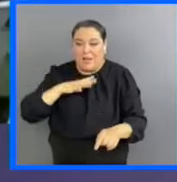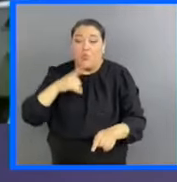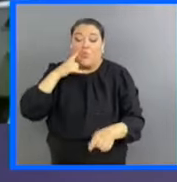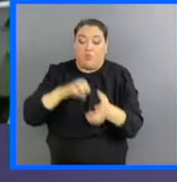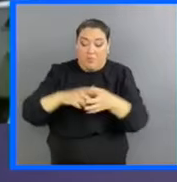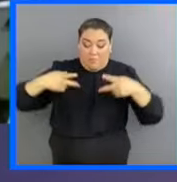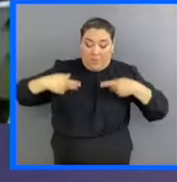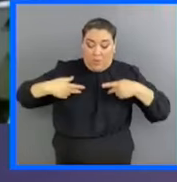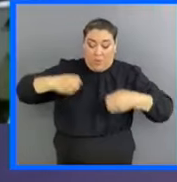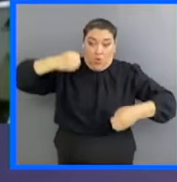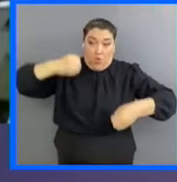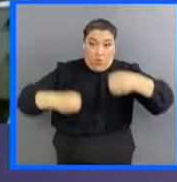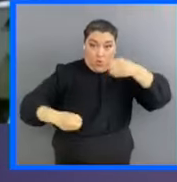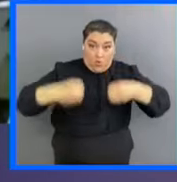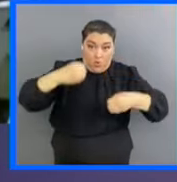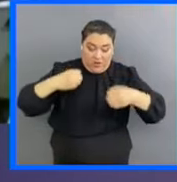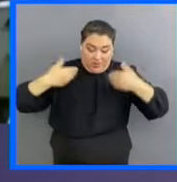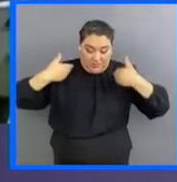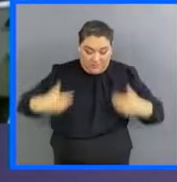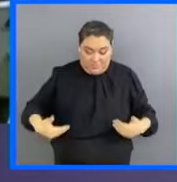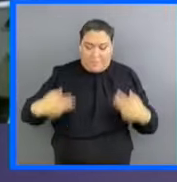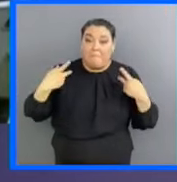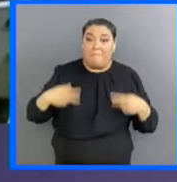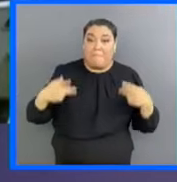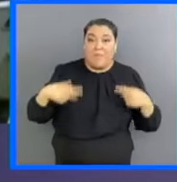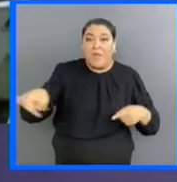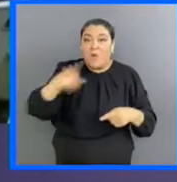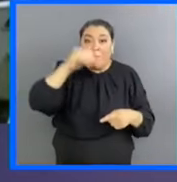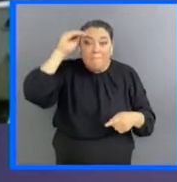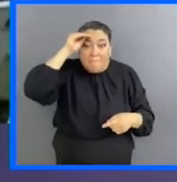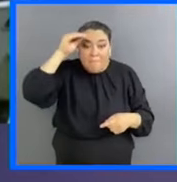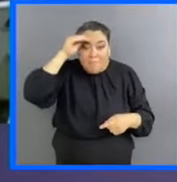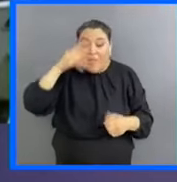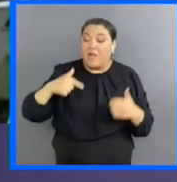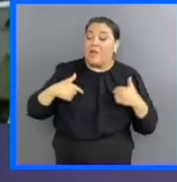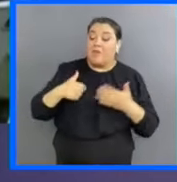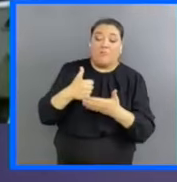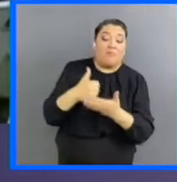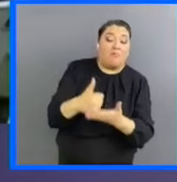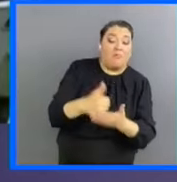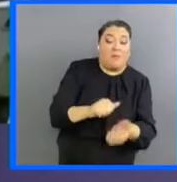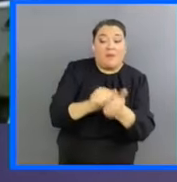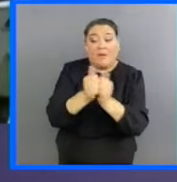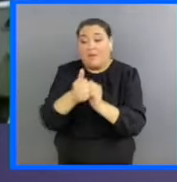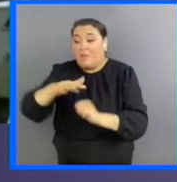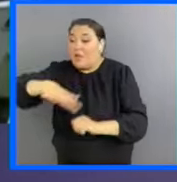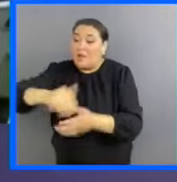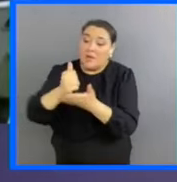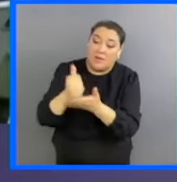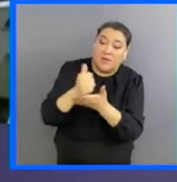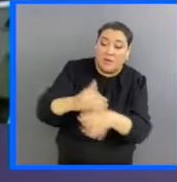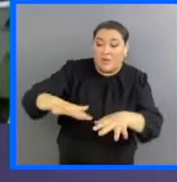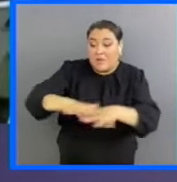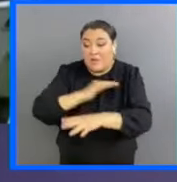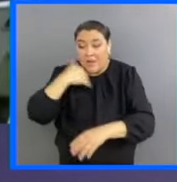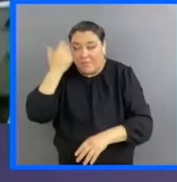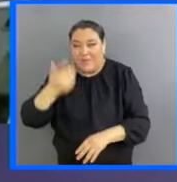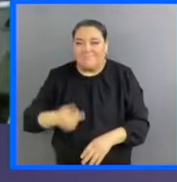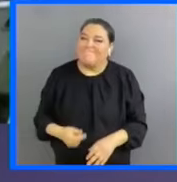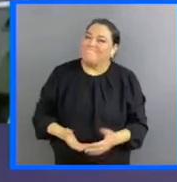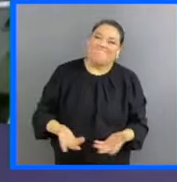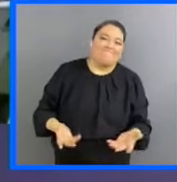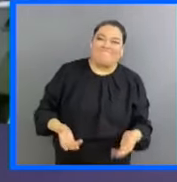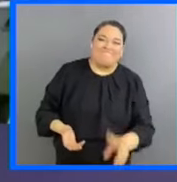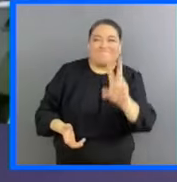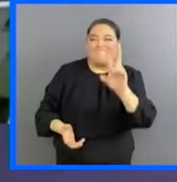ahí otra idea que mantenemos es transformadores de la realidad social, entonces estamos perdiendo esta oportunidad para que al